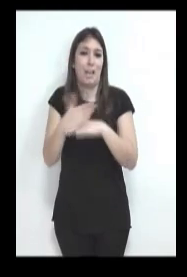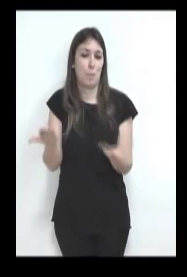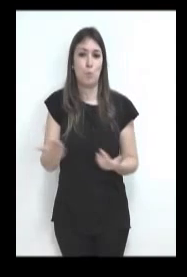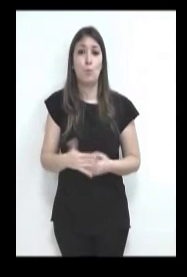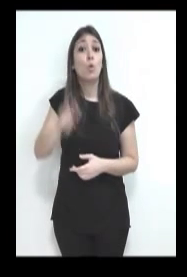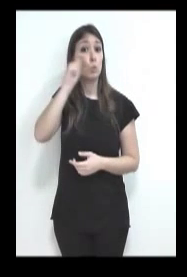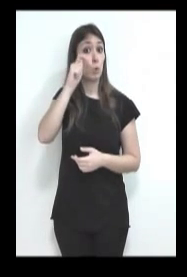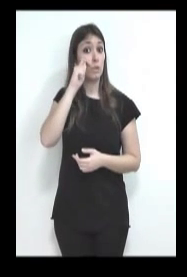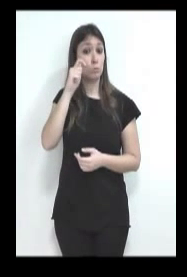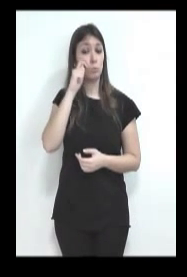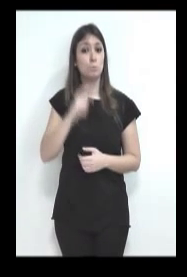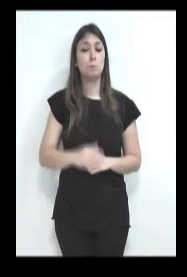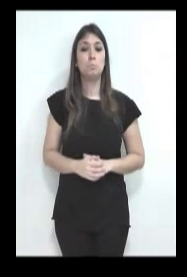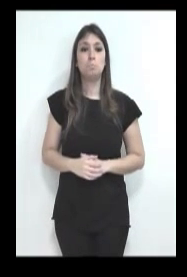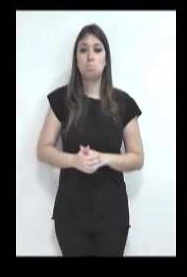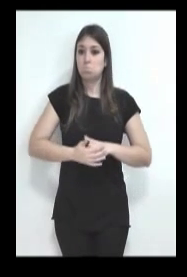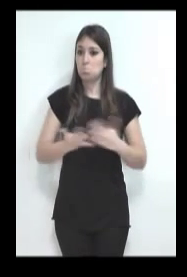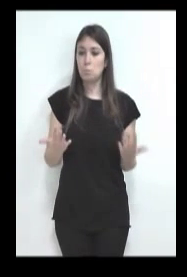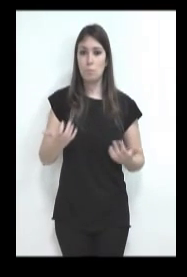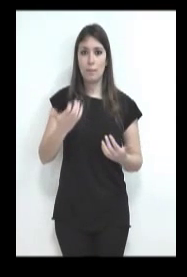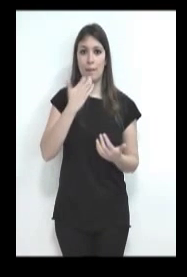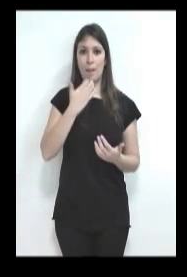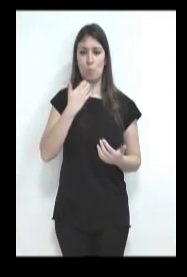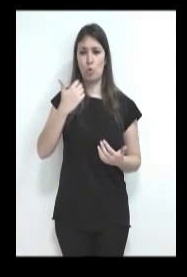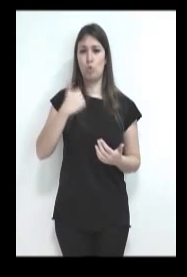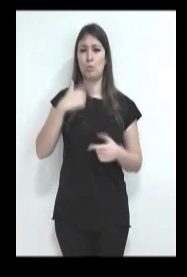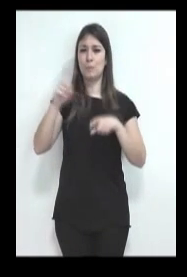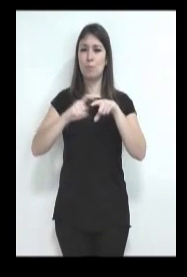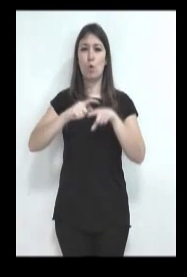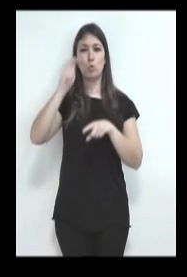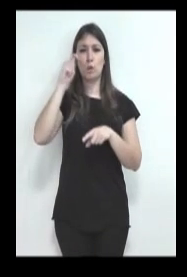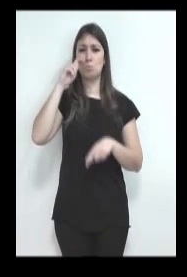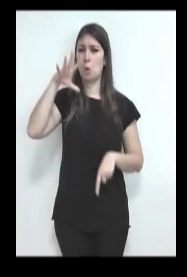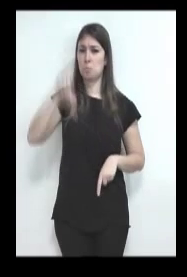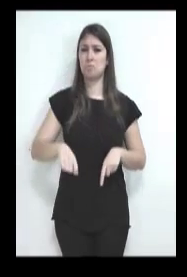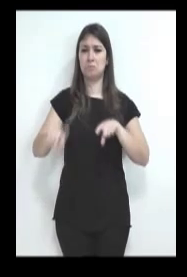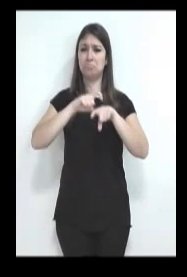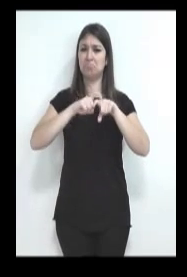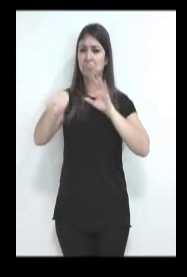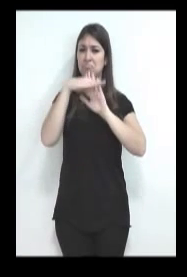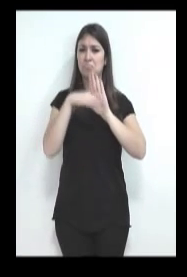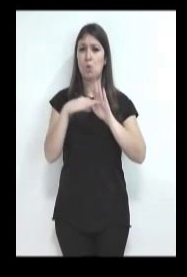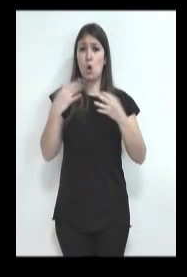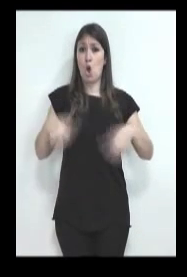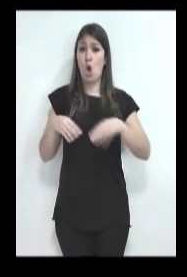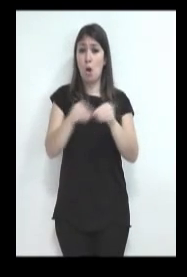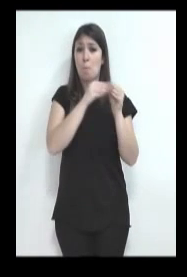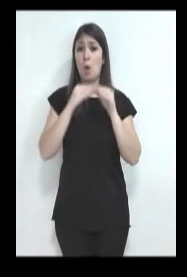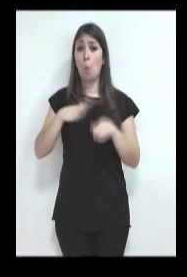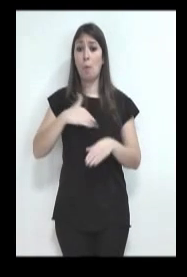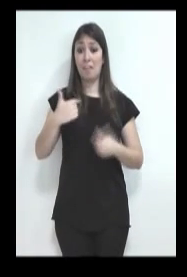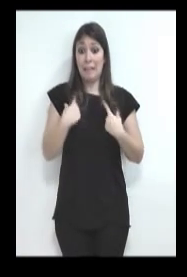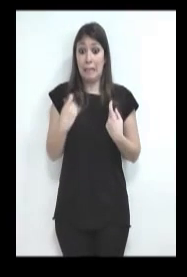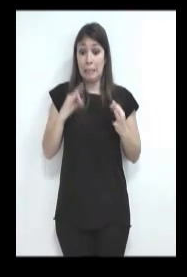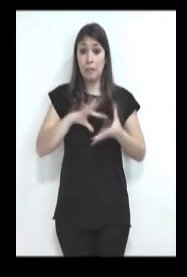turismo, si yo cojo un paquete muy estándar de turismo, pues a lo mejor no está adaptado a mis necesidades concretas, pero si yo le